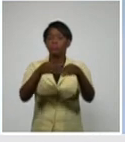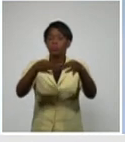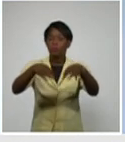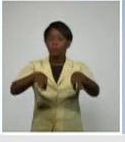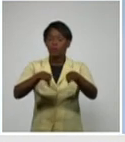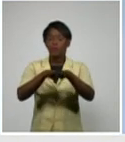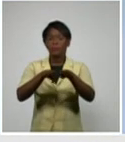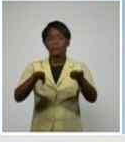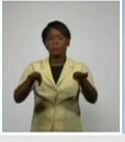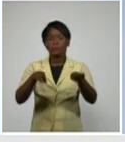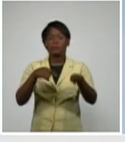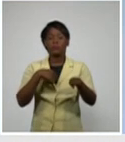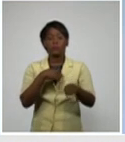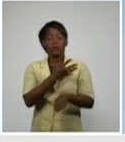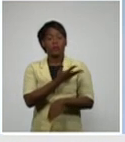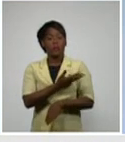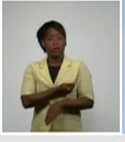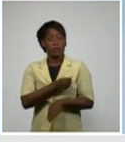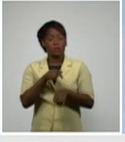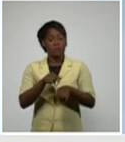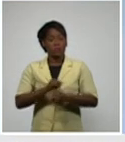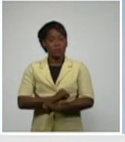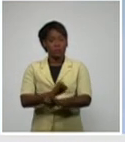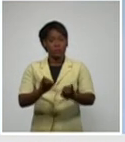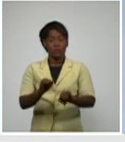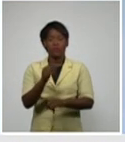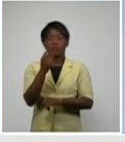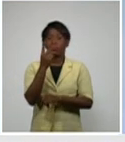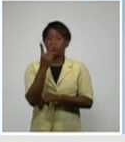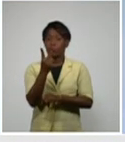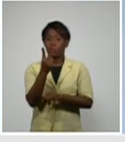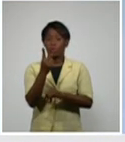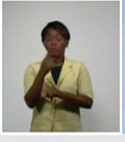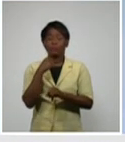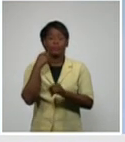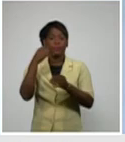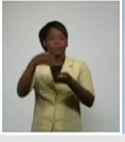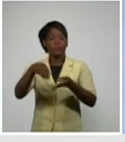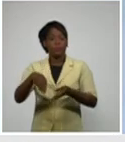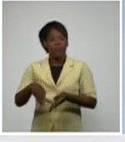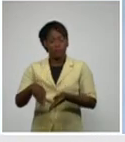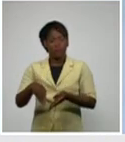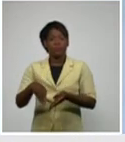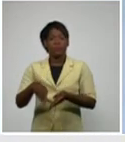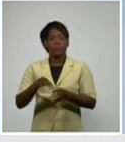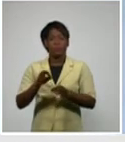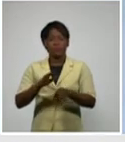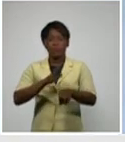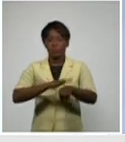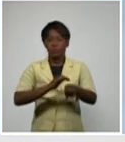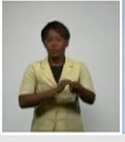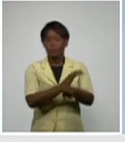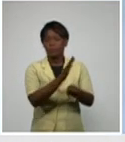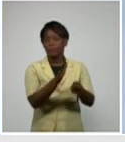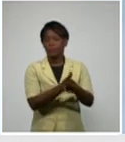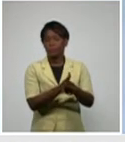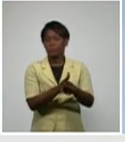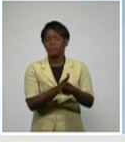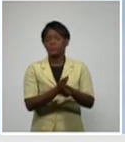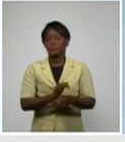Lamentamos en el día de hoy el fallecimiento de 2 personas con COVID-19 en nuestro